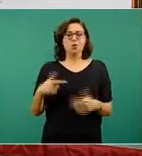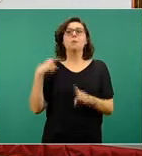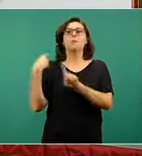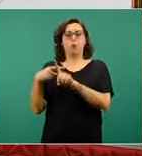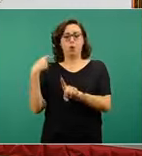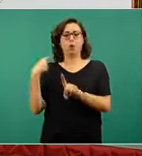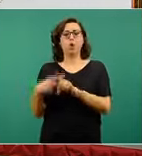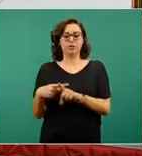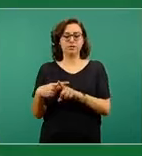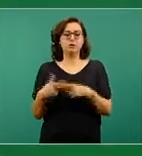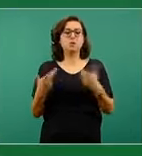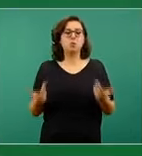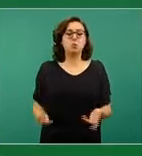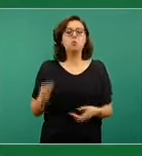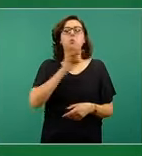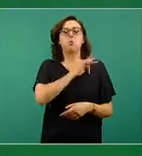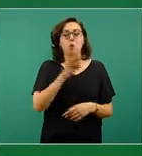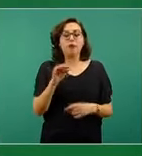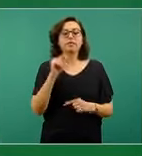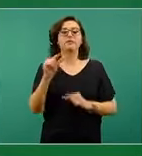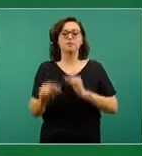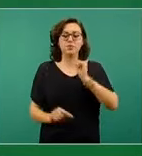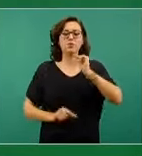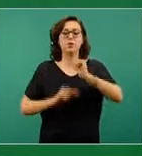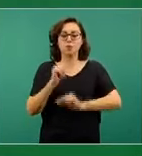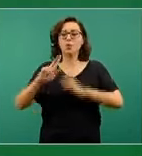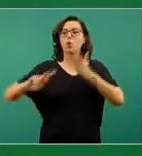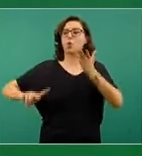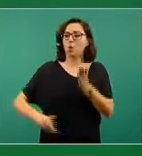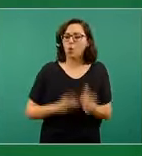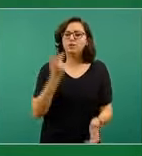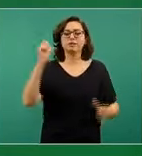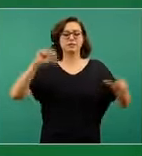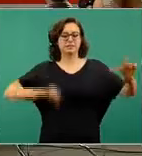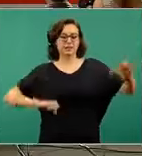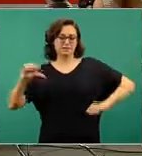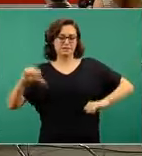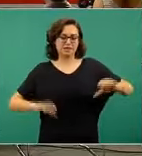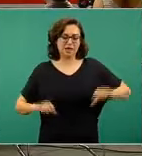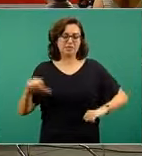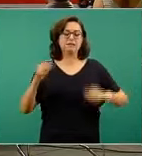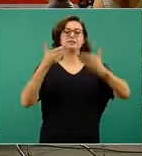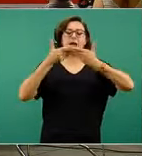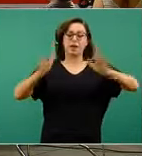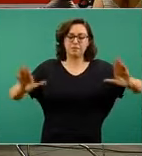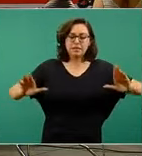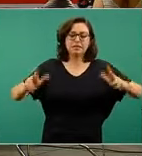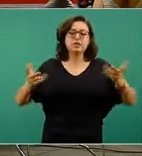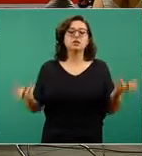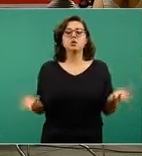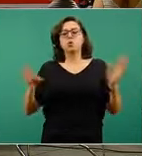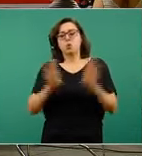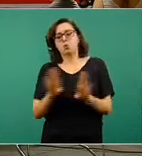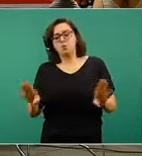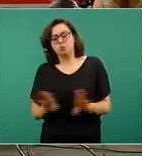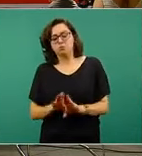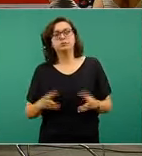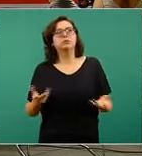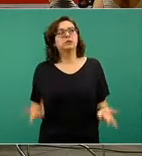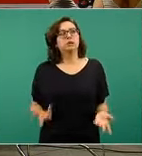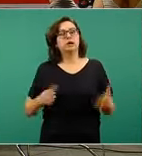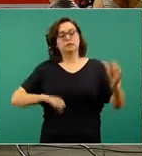vislumbrar la normalización, la recuperación de actividades públicas, en particular aquellas que están vinculadas a